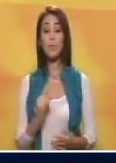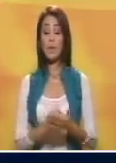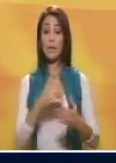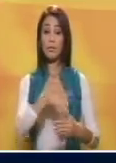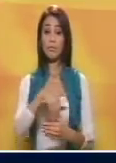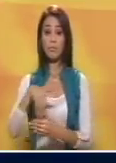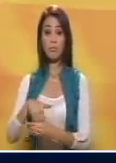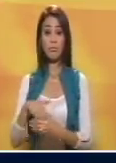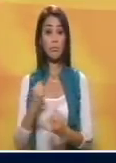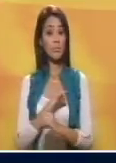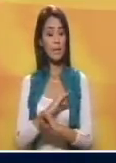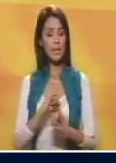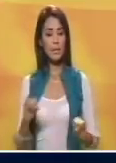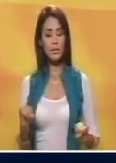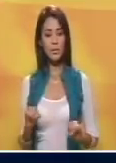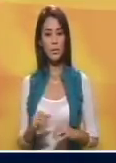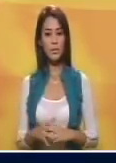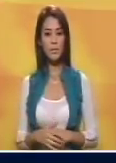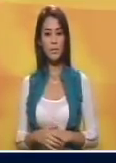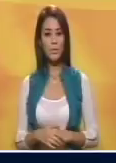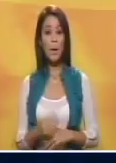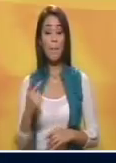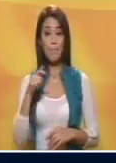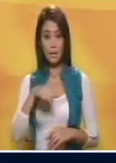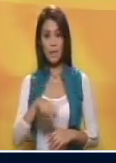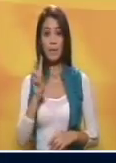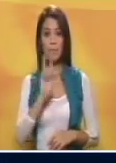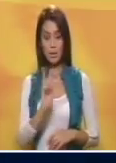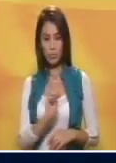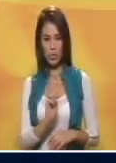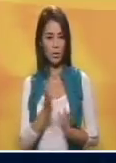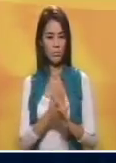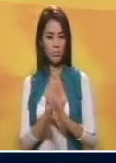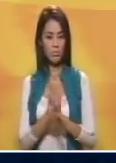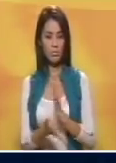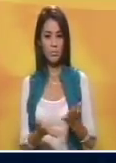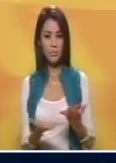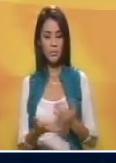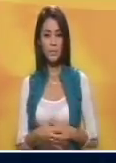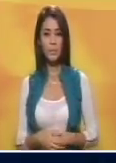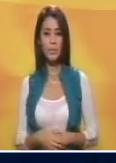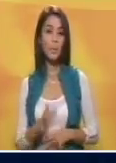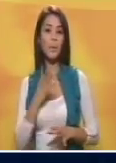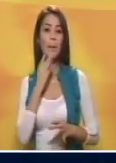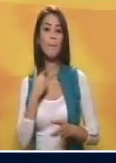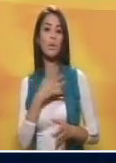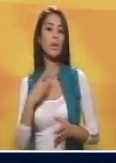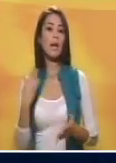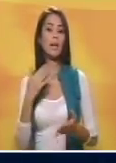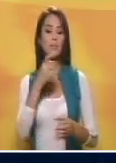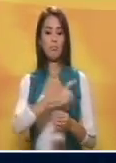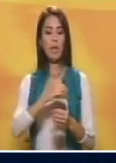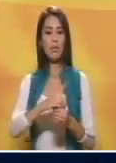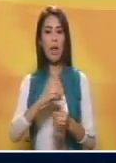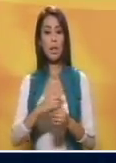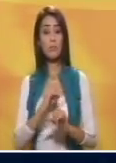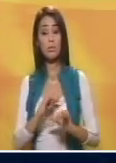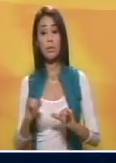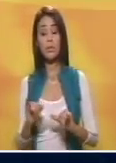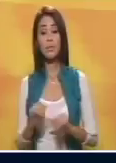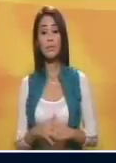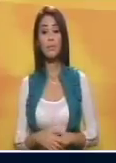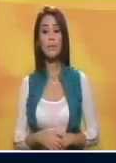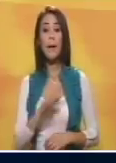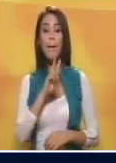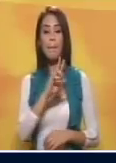que cerró para el país, para los venezolanos que querían actualizar sus datos y inscribirse en el padrón electoral el